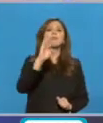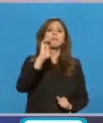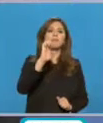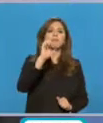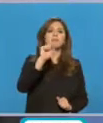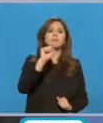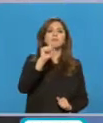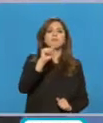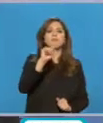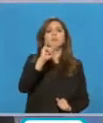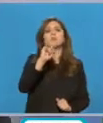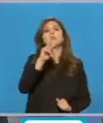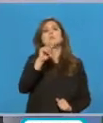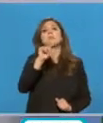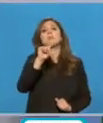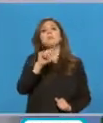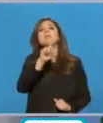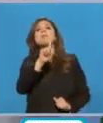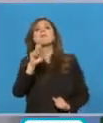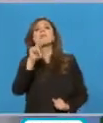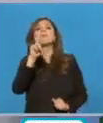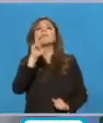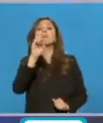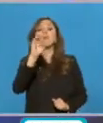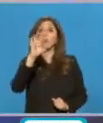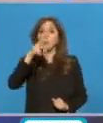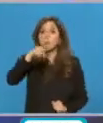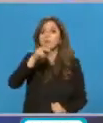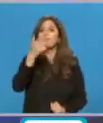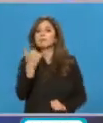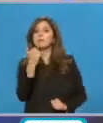Ruedas. Y lo interesante es que,